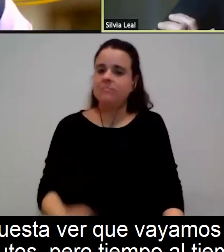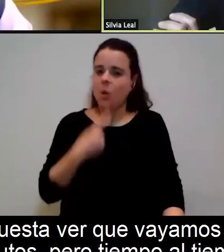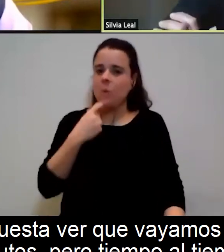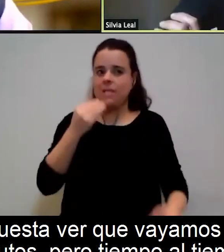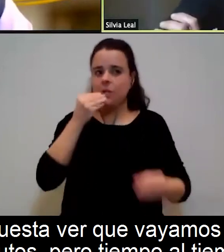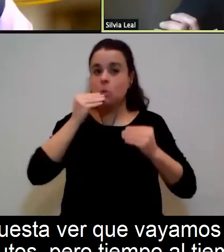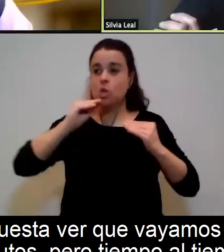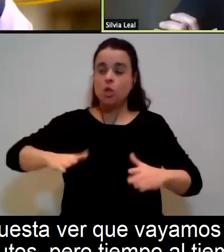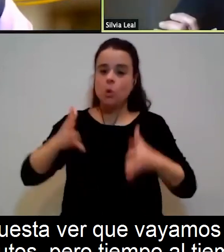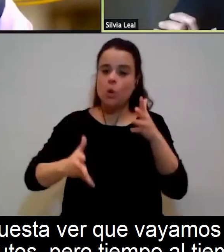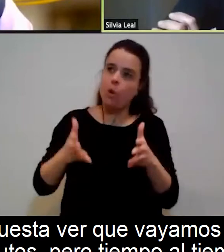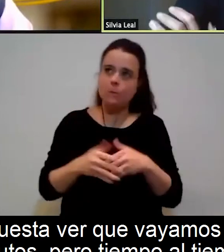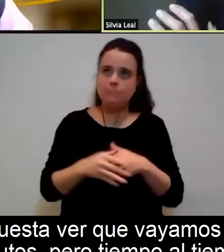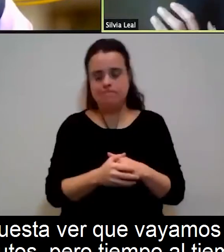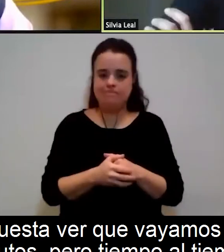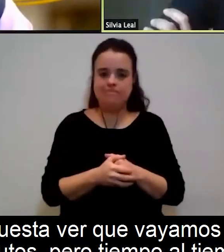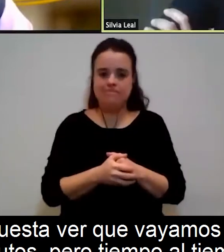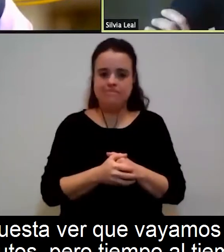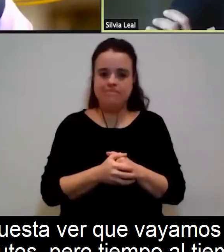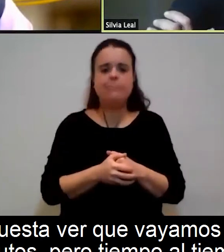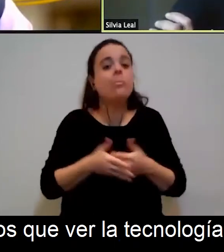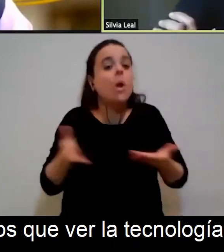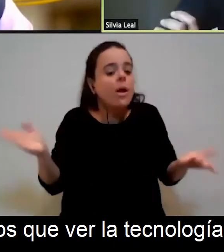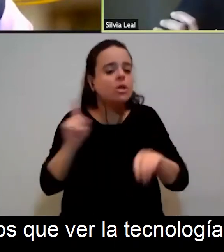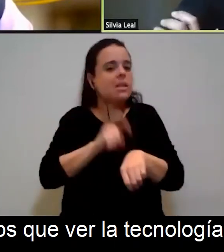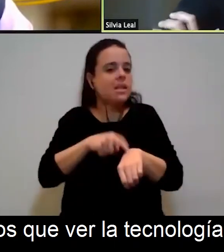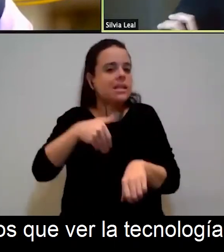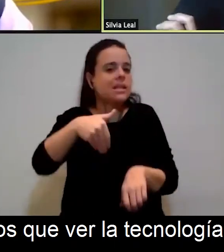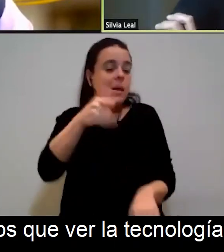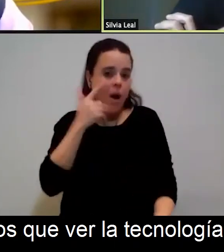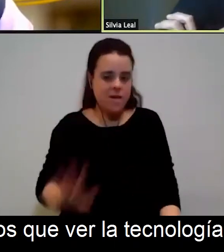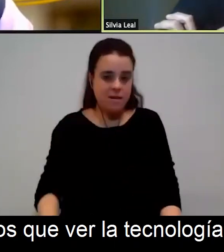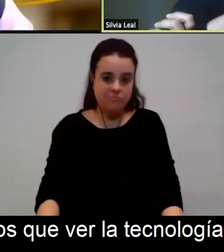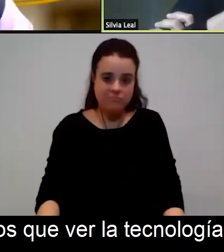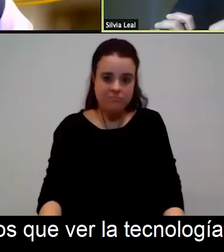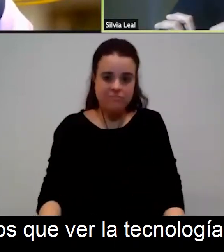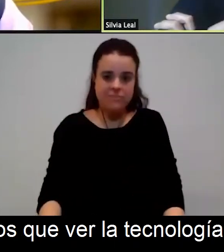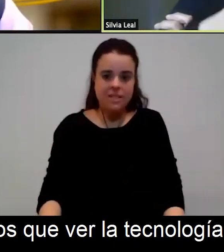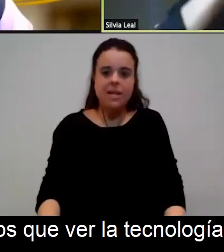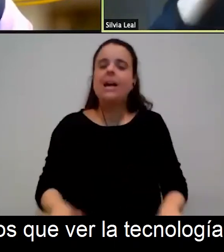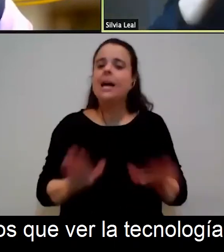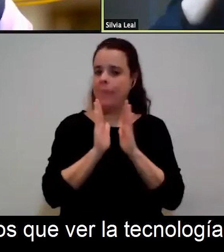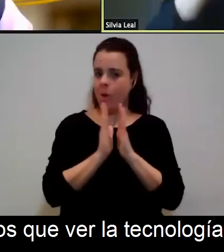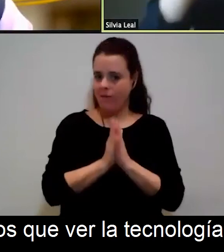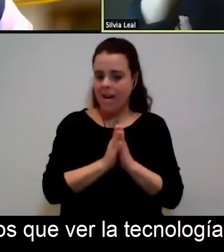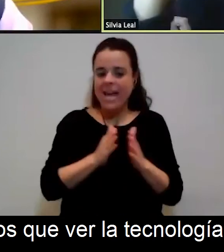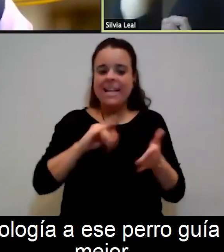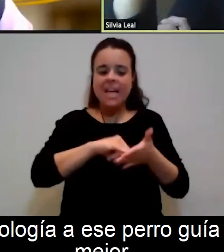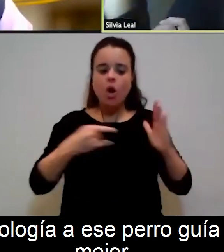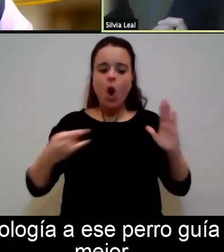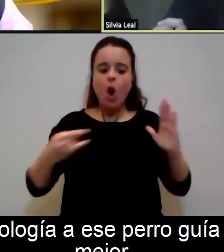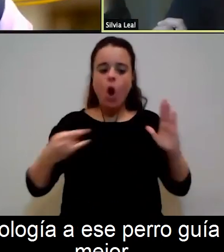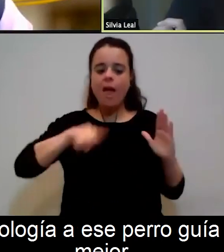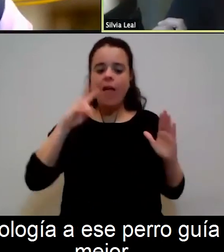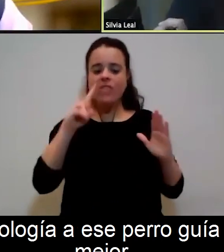sustitutos. Pero tiempo al tiempo. Sí, sí. Ahora, no tenemos que ver la tecnología como un sustituto. ¿Qué puede dar